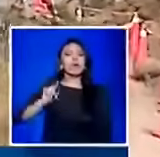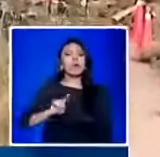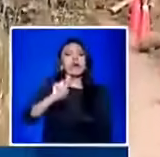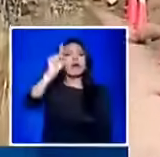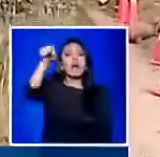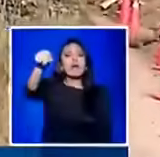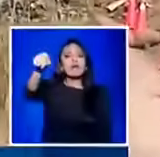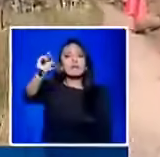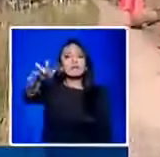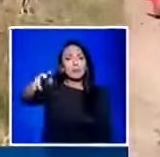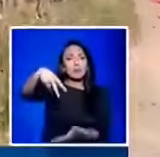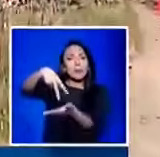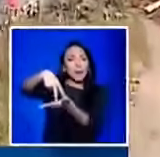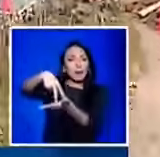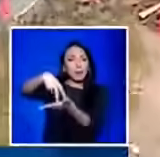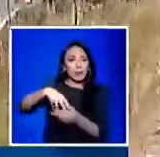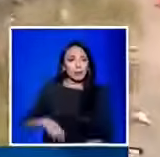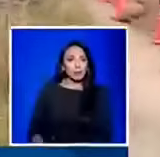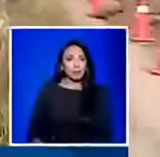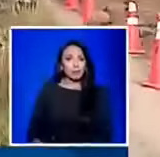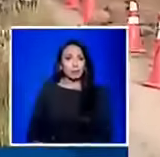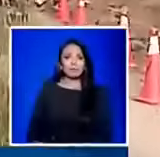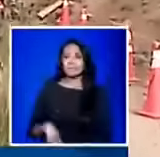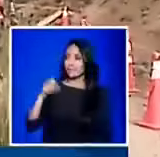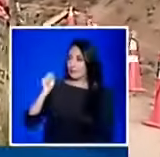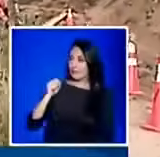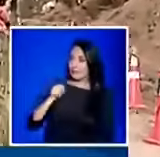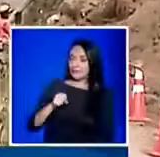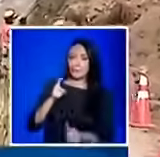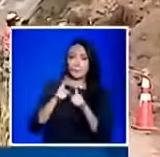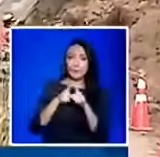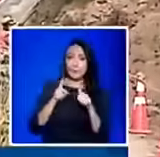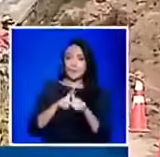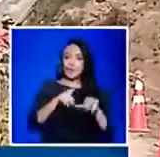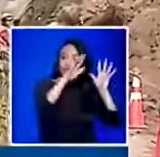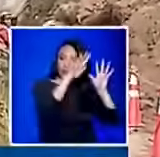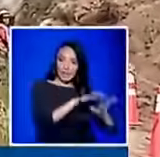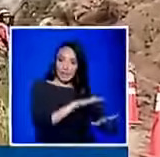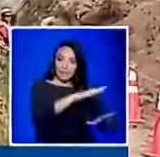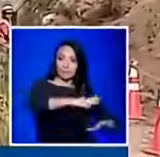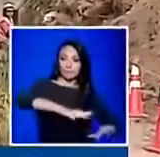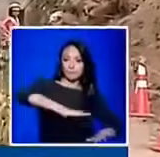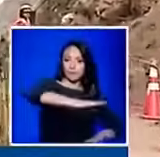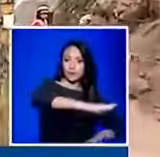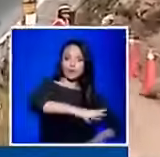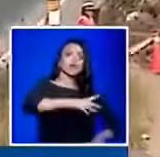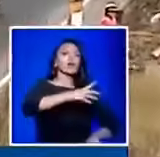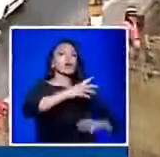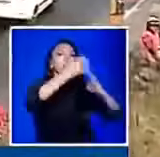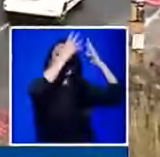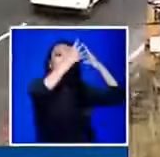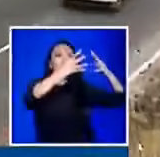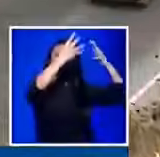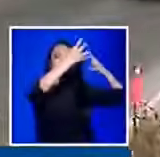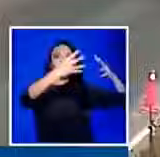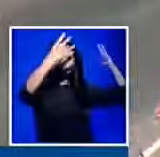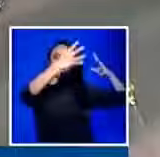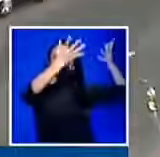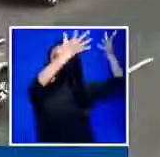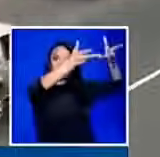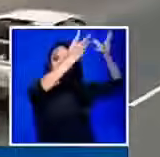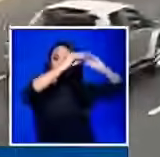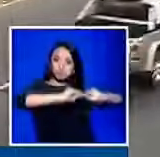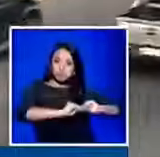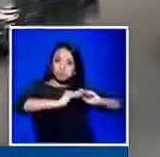buses. Así es importante indicar que realizaremos primero el soterramiento de los cables que se encuentran al momento aquí ya